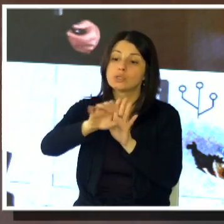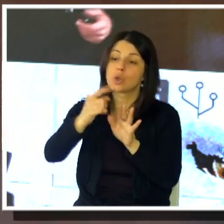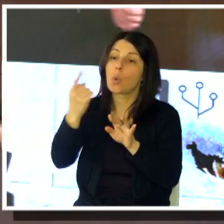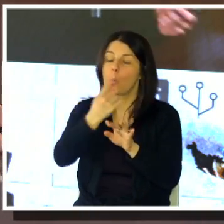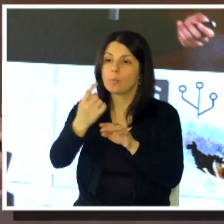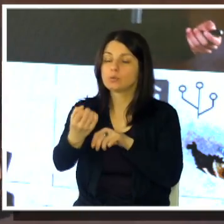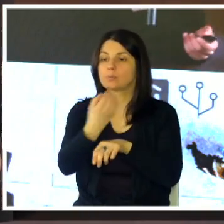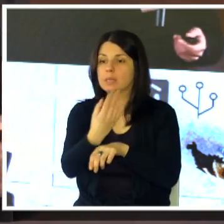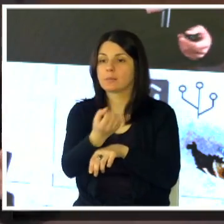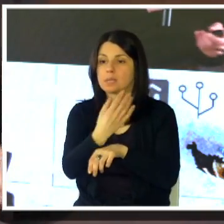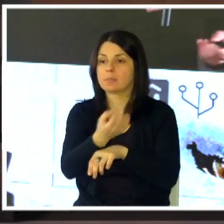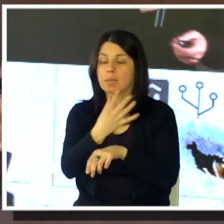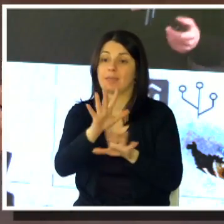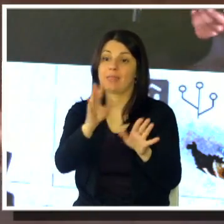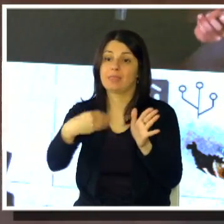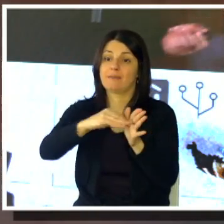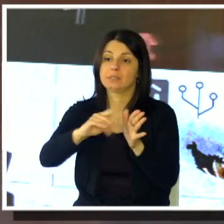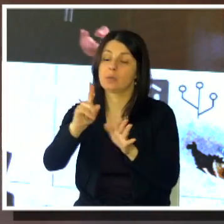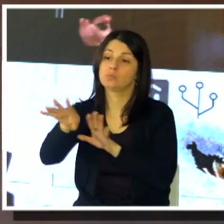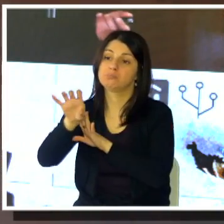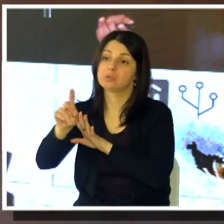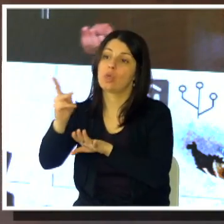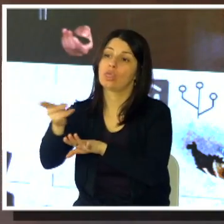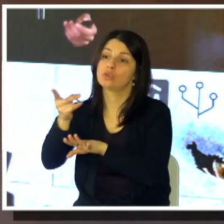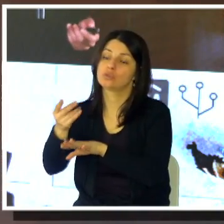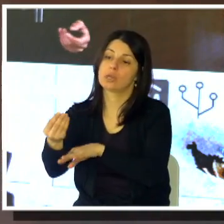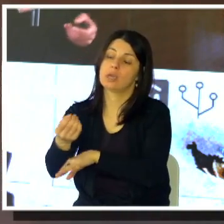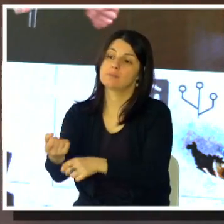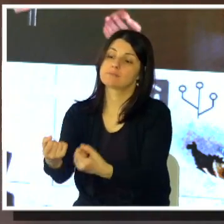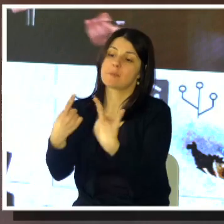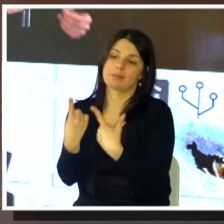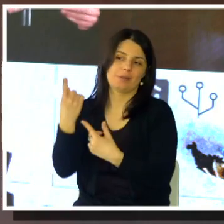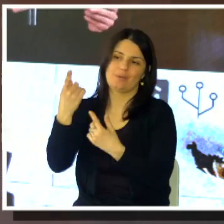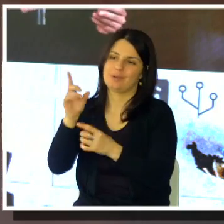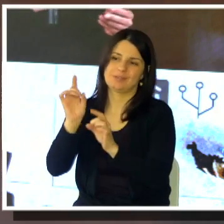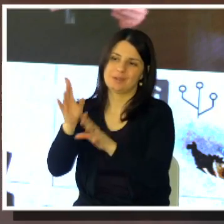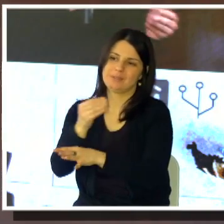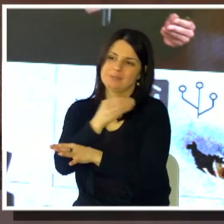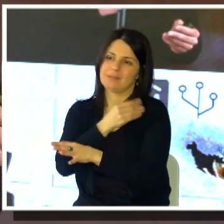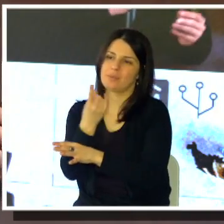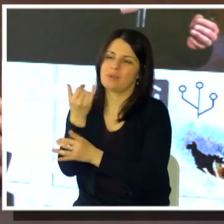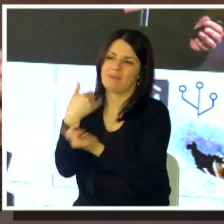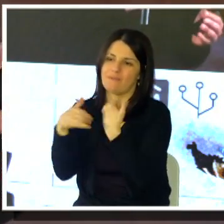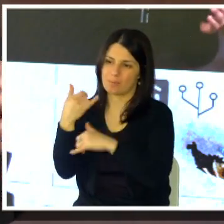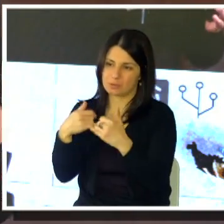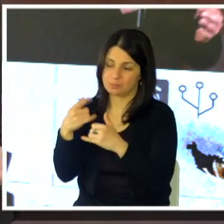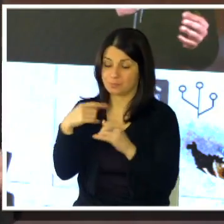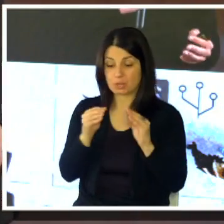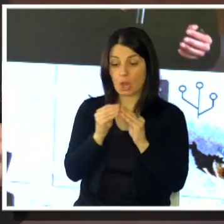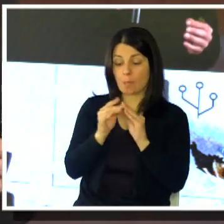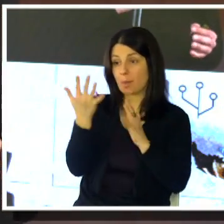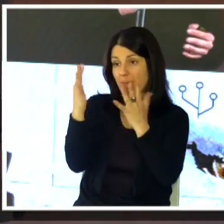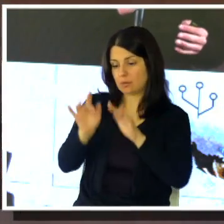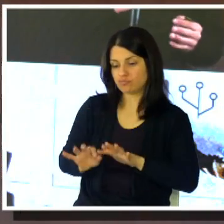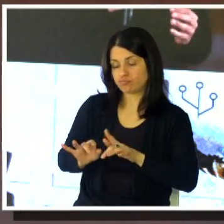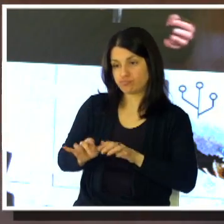minuto te mandan 10 veces, como hay sensores que en 2 horas te mandan una sola información. Entonces, por eso los compañeros digitan